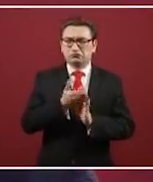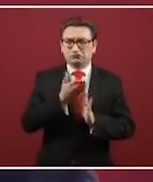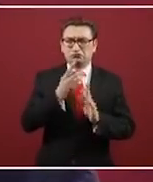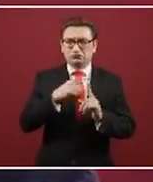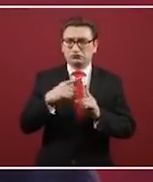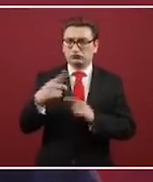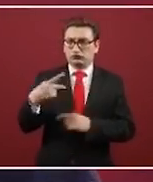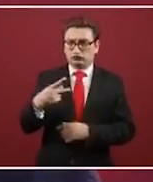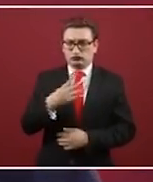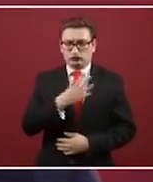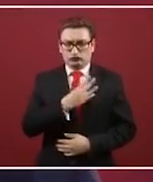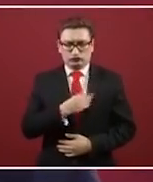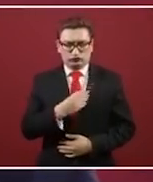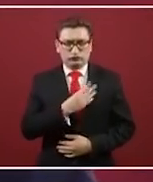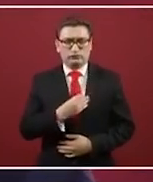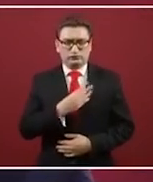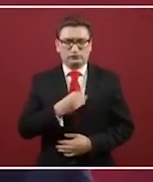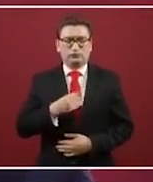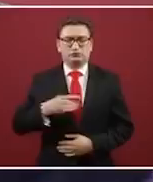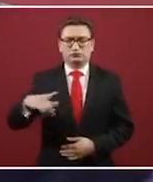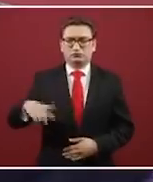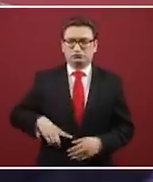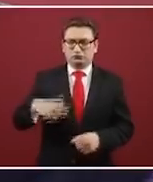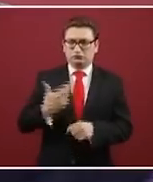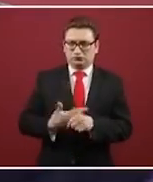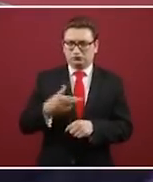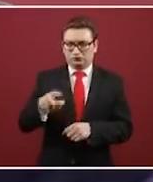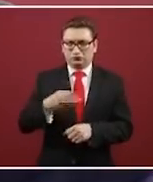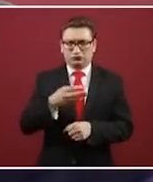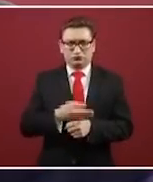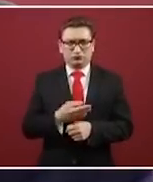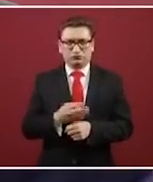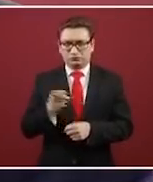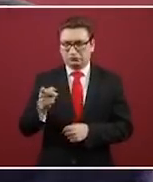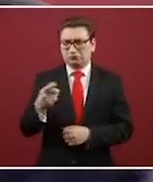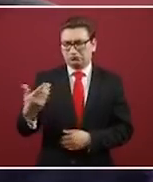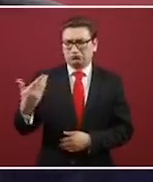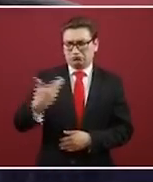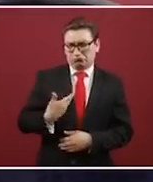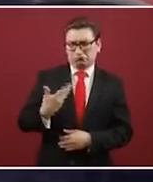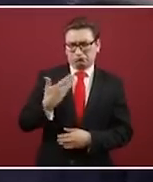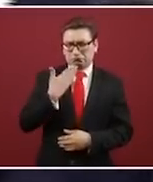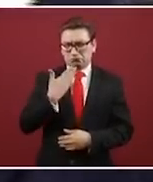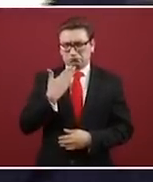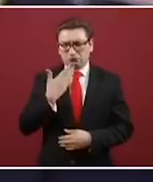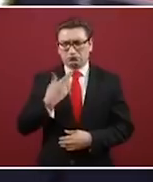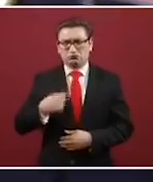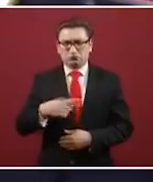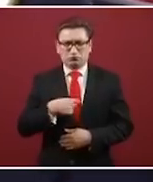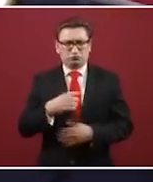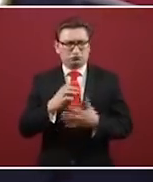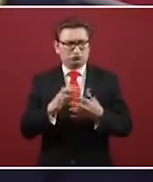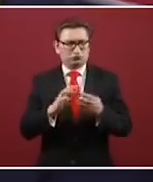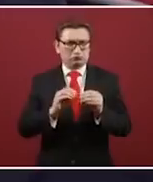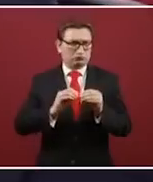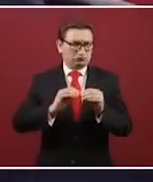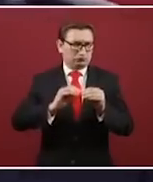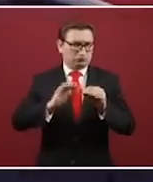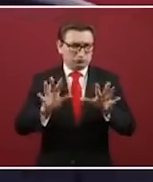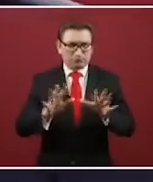su hijo el actual gobernador nos pidió que se aclarará este